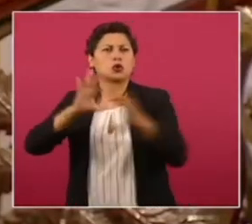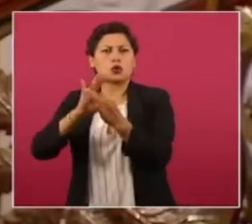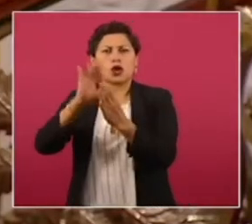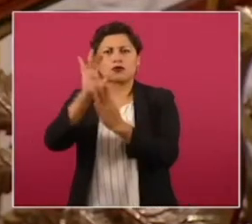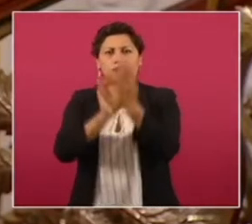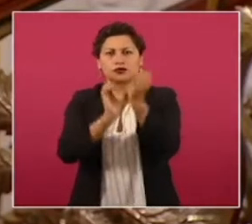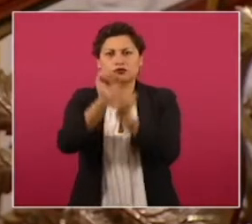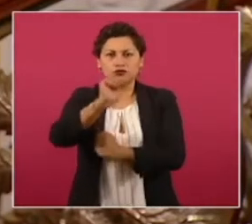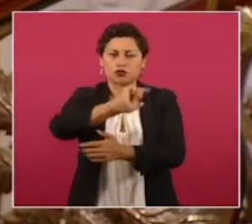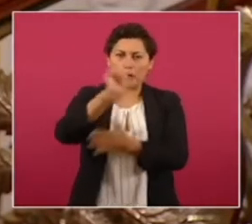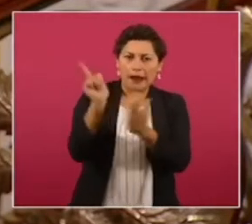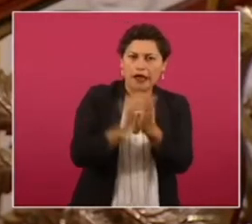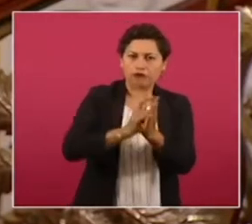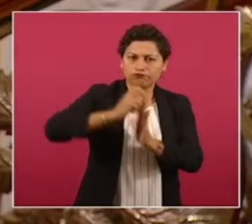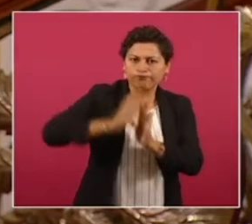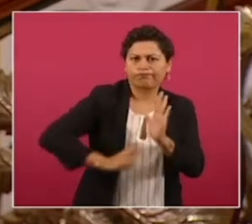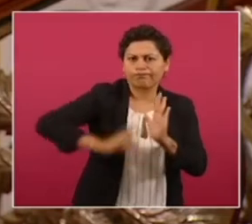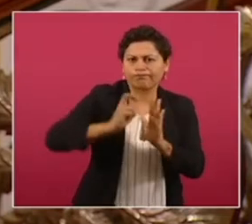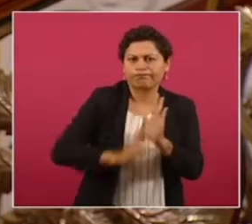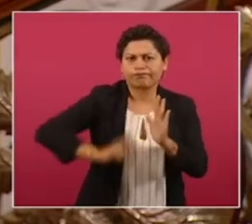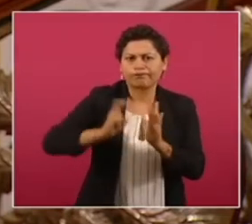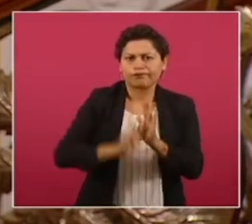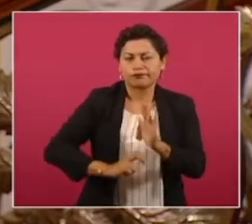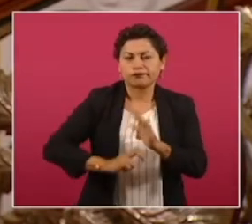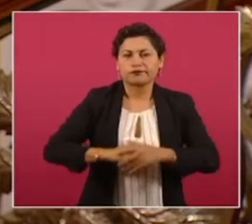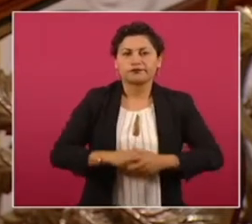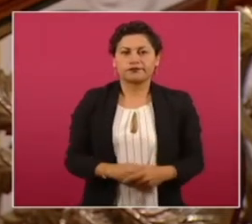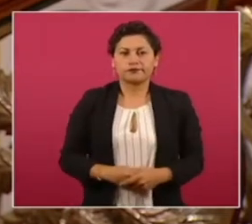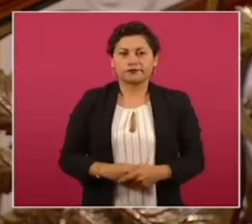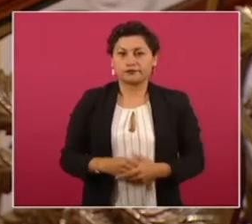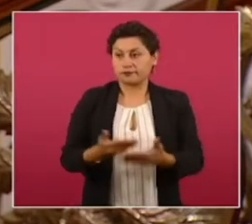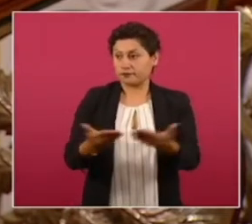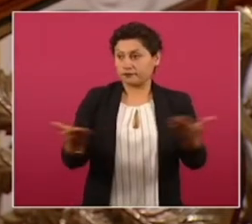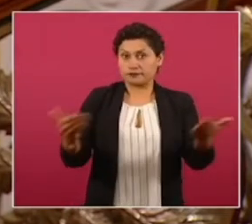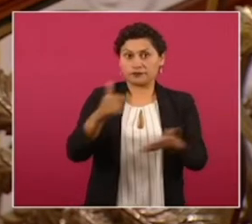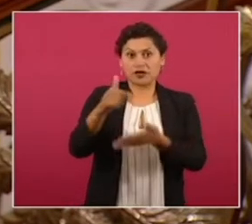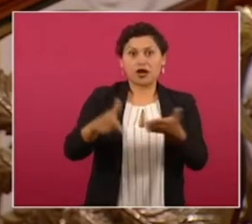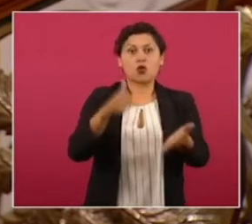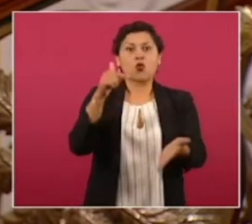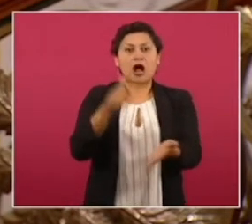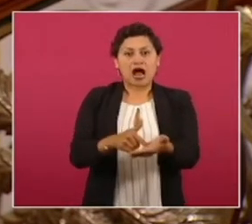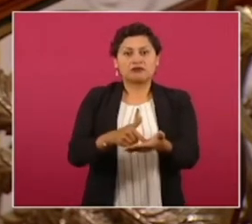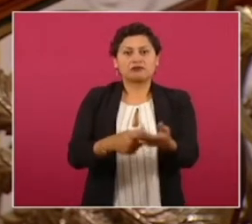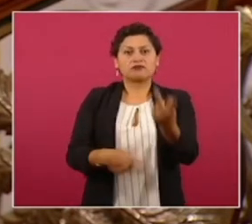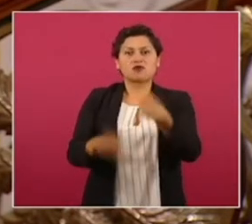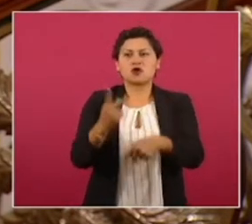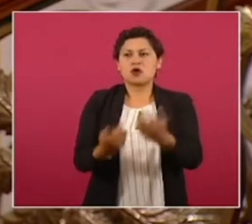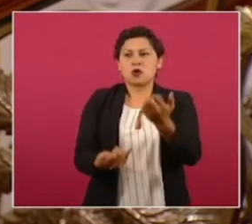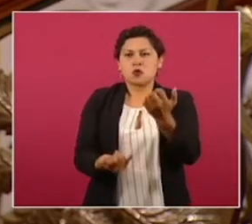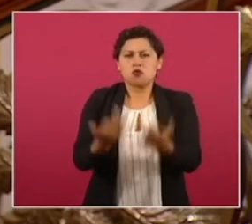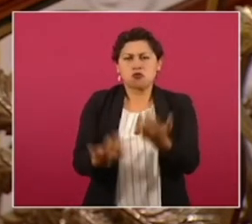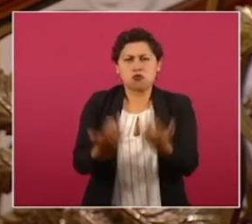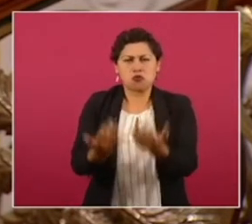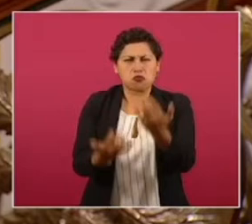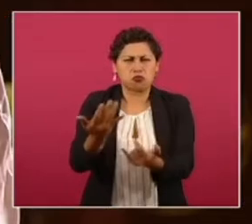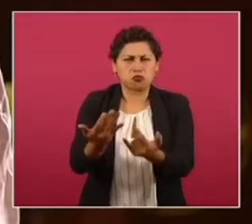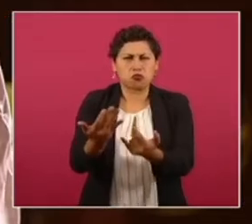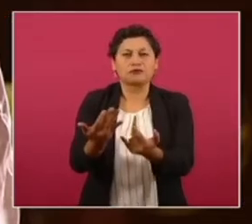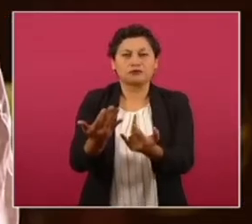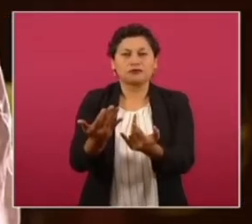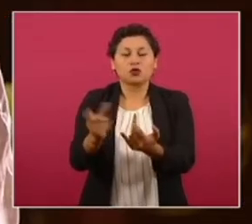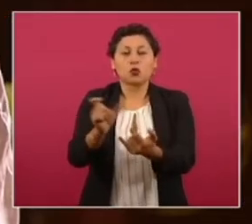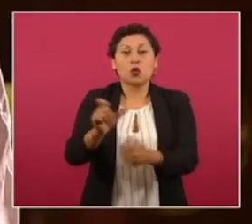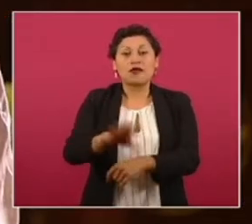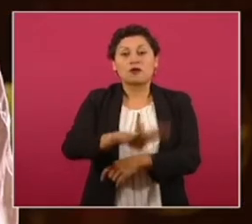leyes de reforma. El recinto se incendió semanas después de la muerte